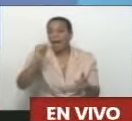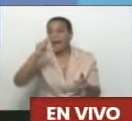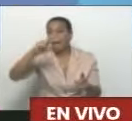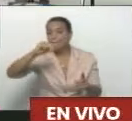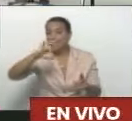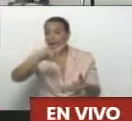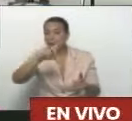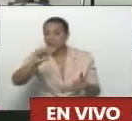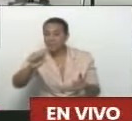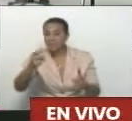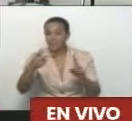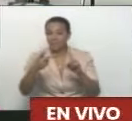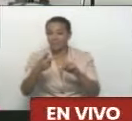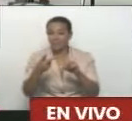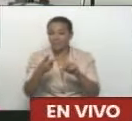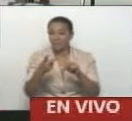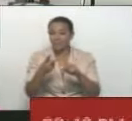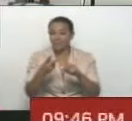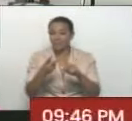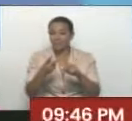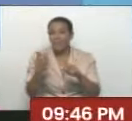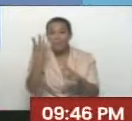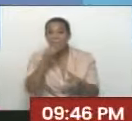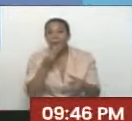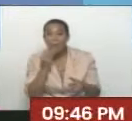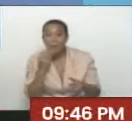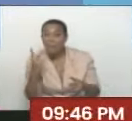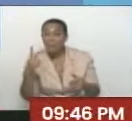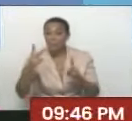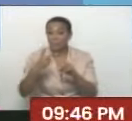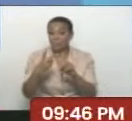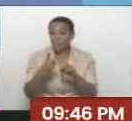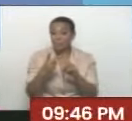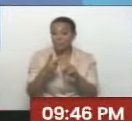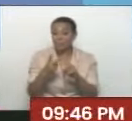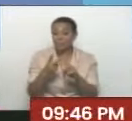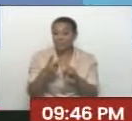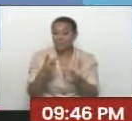Amaya Chacón, la machamita, ¿no?